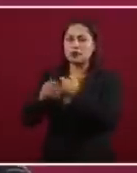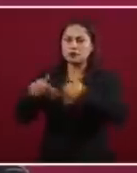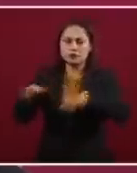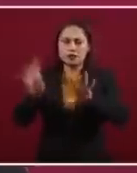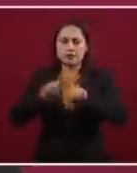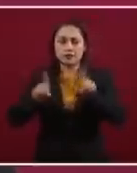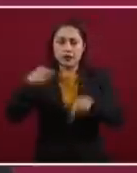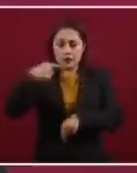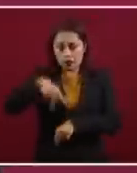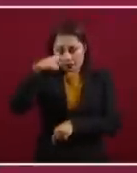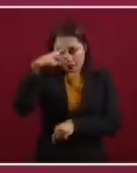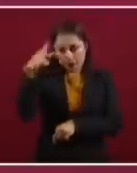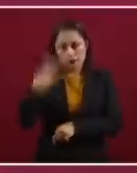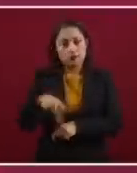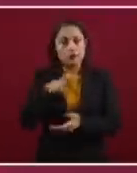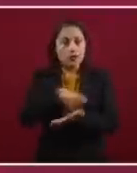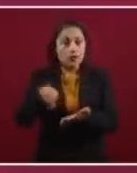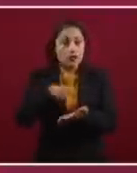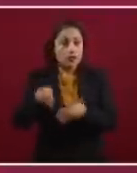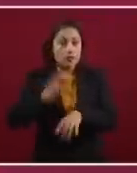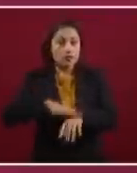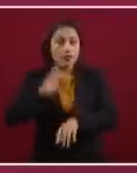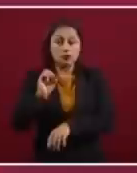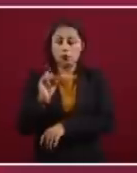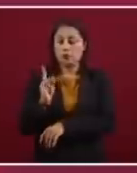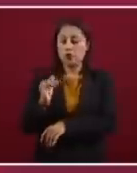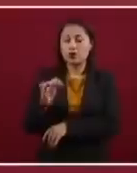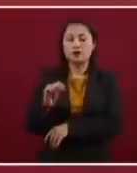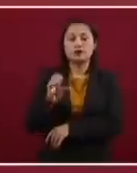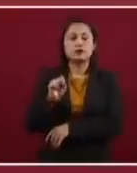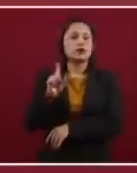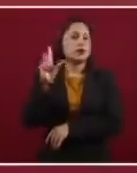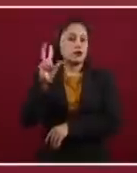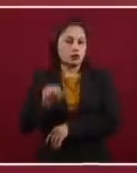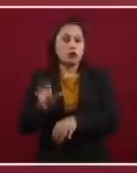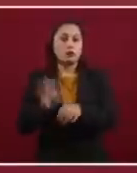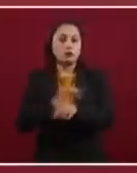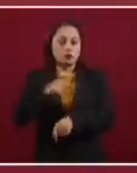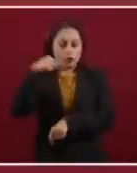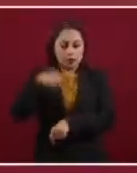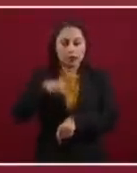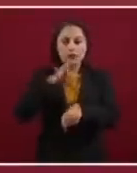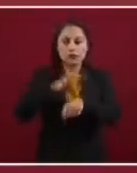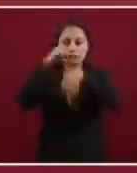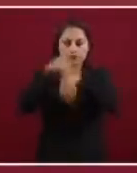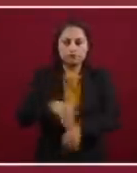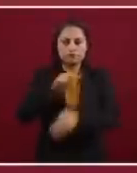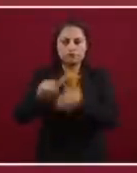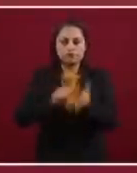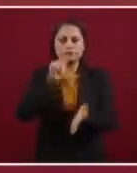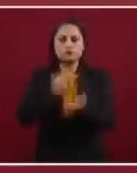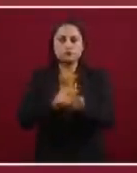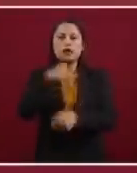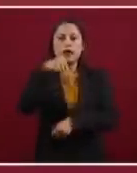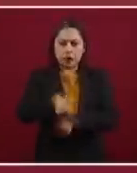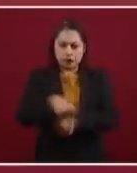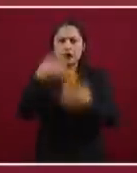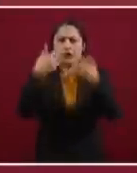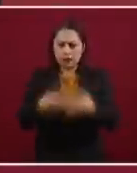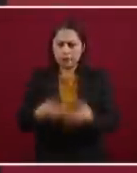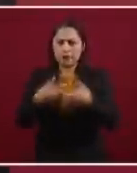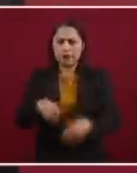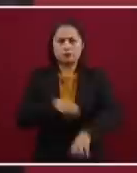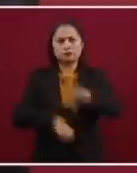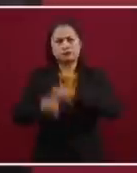bastante restringido de los opioides si se recetaban si se comercializaban si se producían en méjico